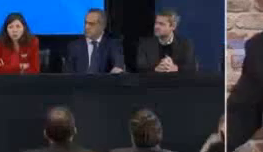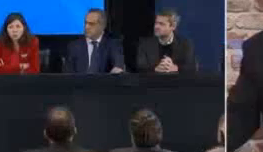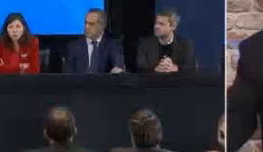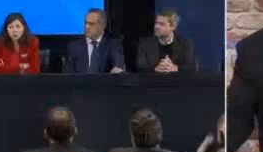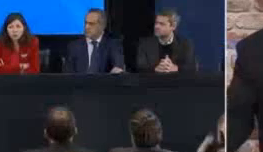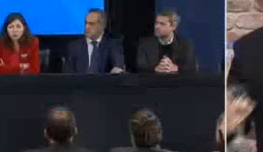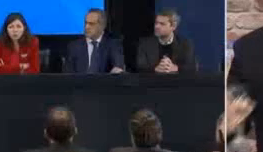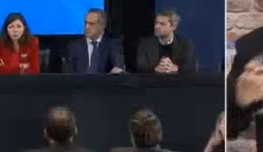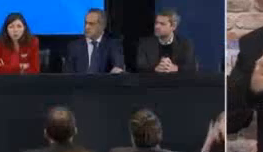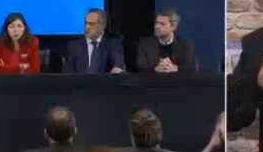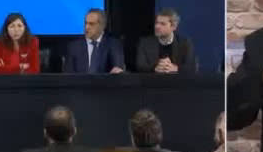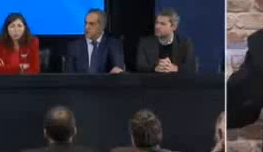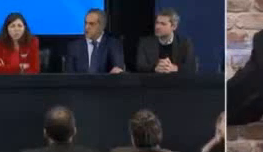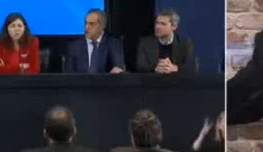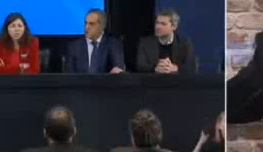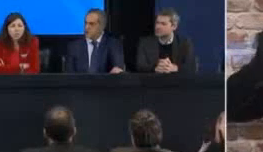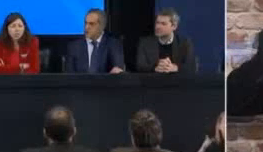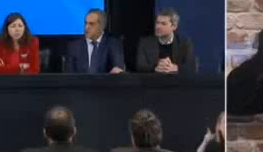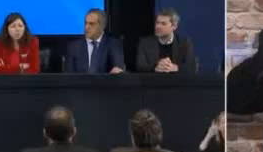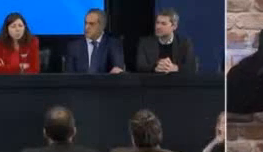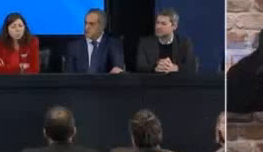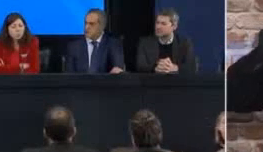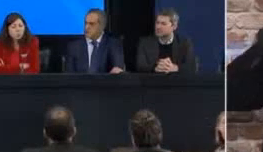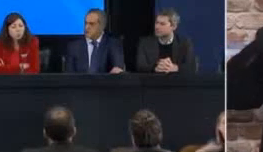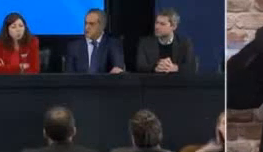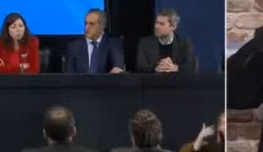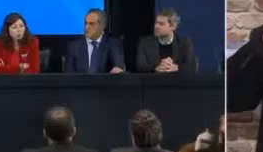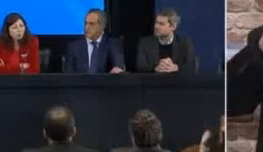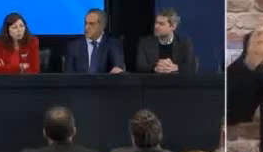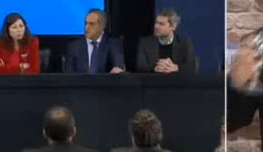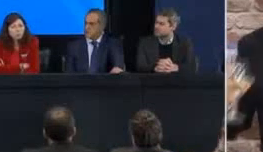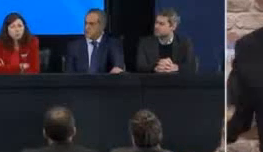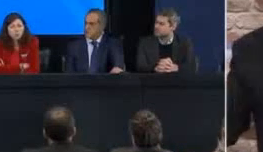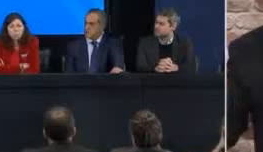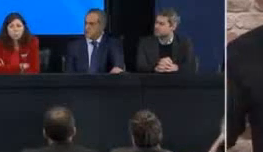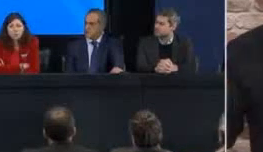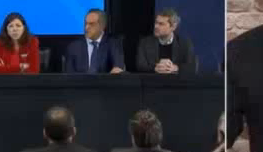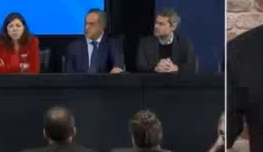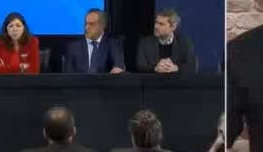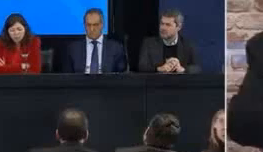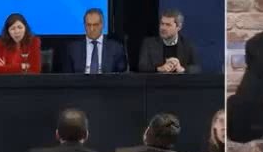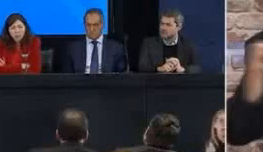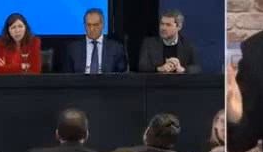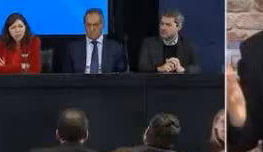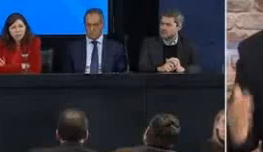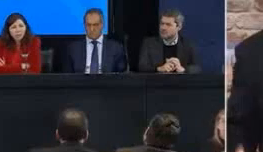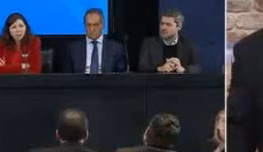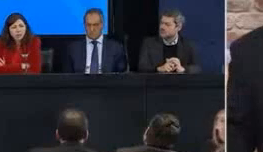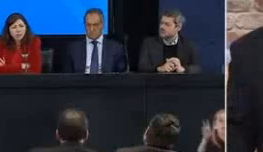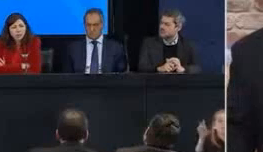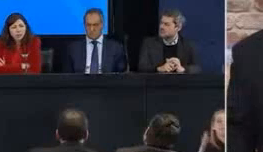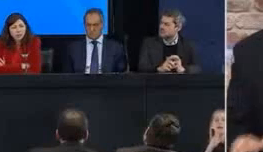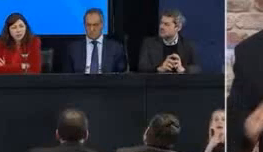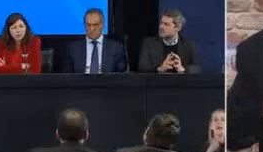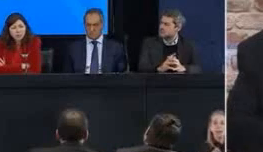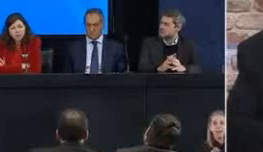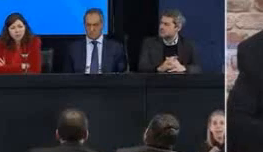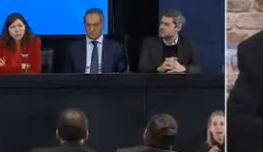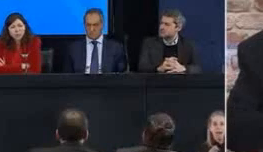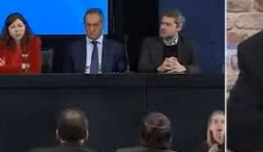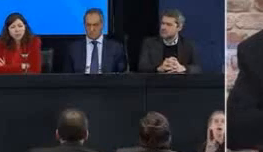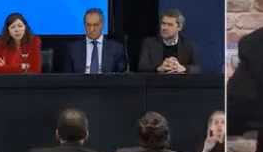manera a ser mirados por los fondos buitres los títulos empezado a separar así un poco de todo